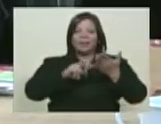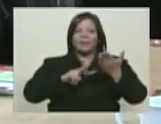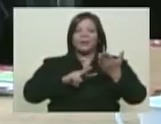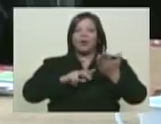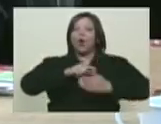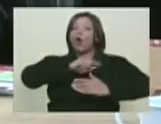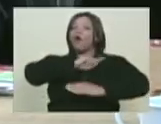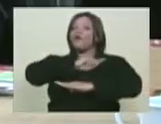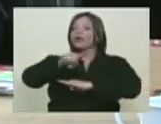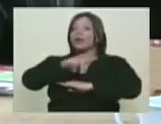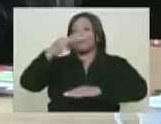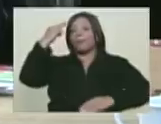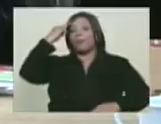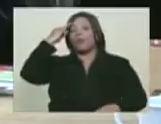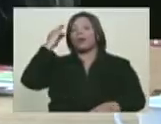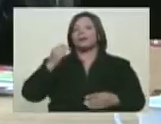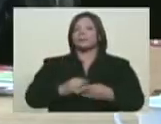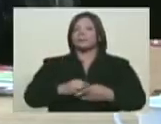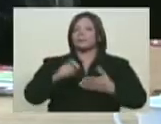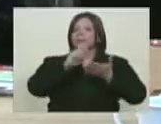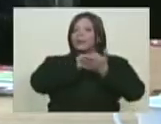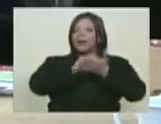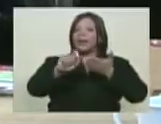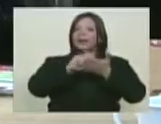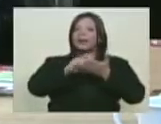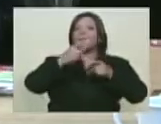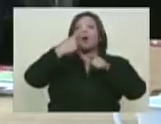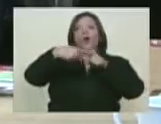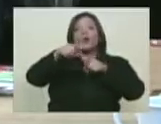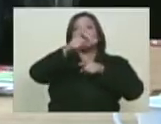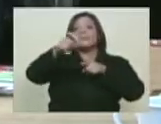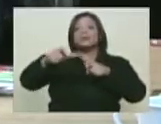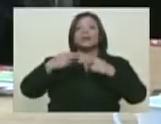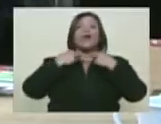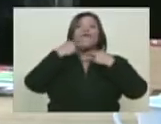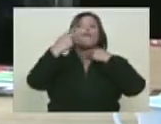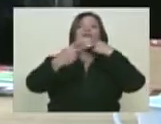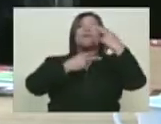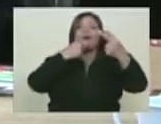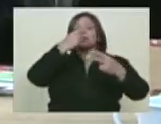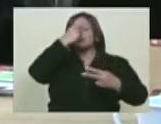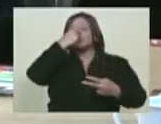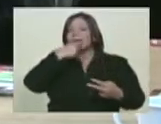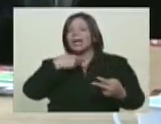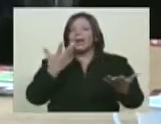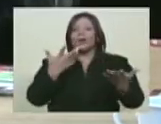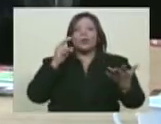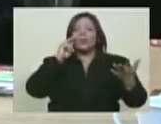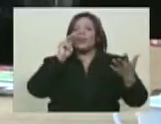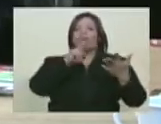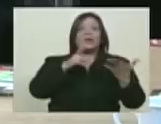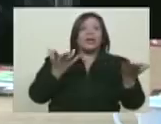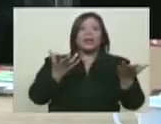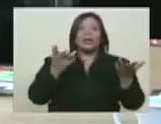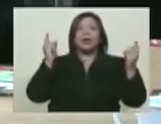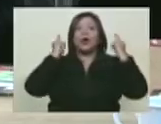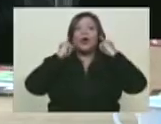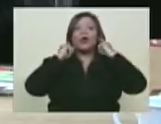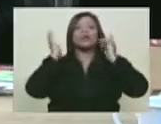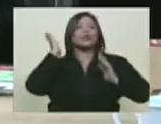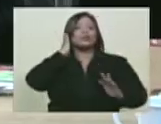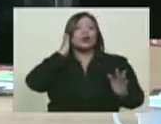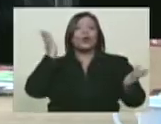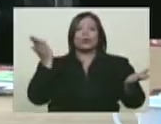obligación moral. Y que escribes para otros. Y que eres la voz de los ciegos que no pueden ver. Y el oído de los